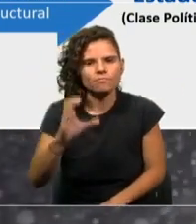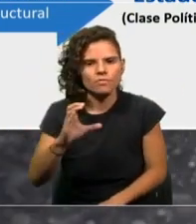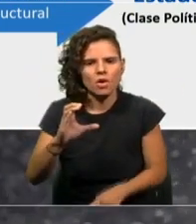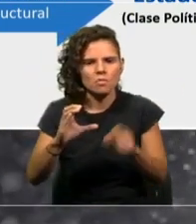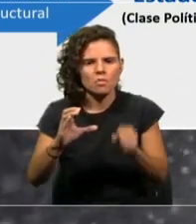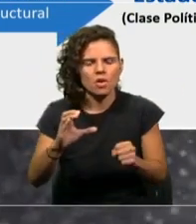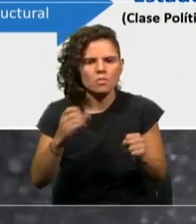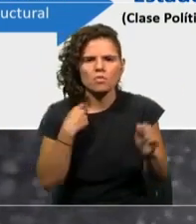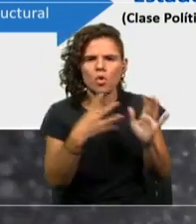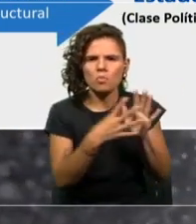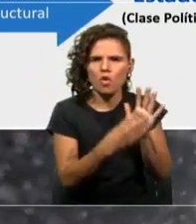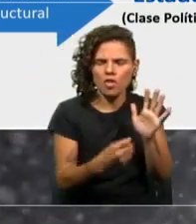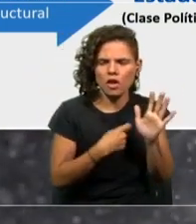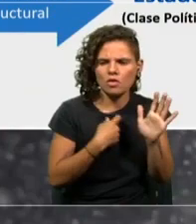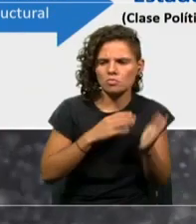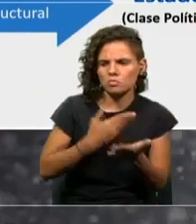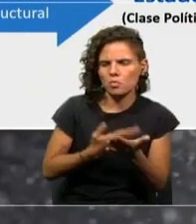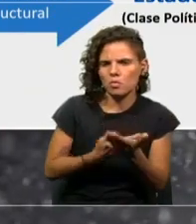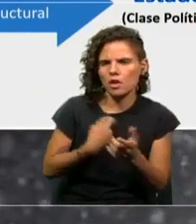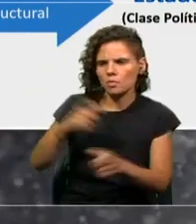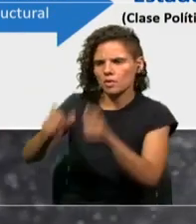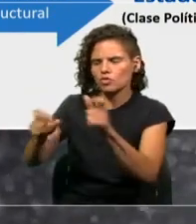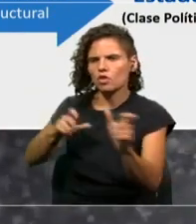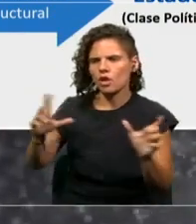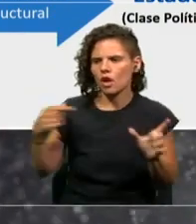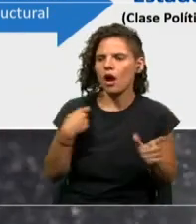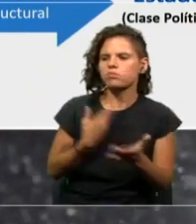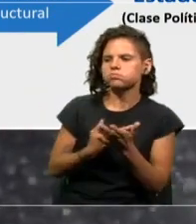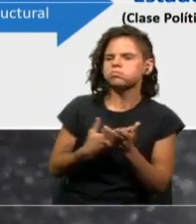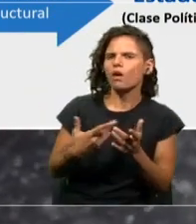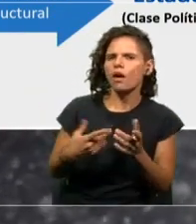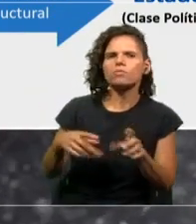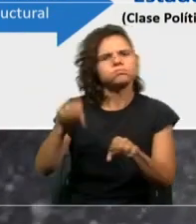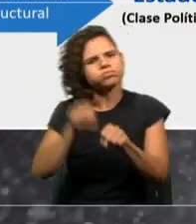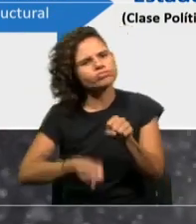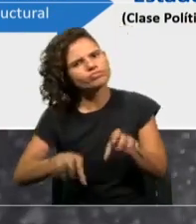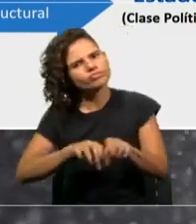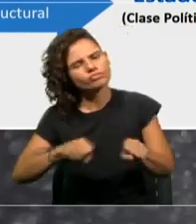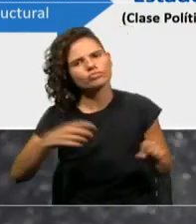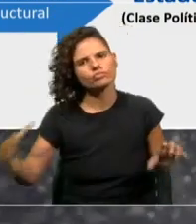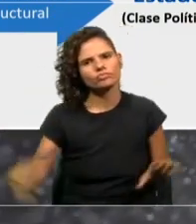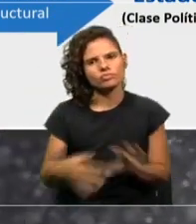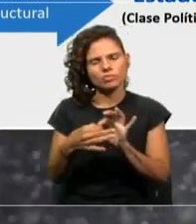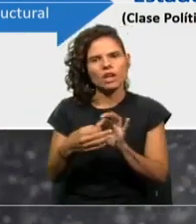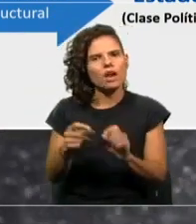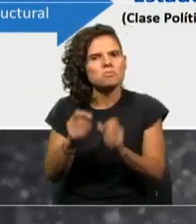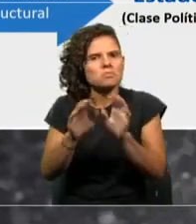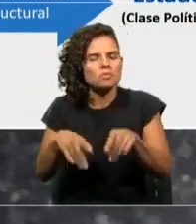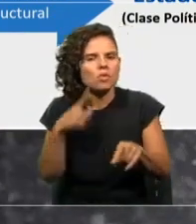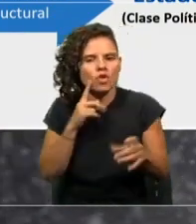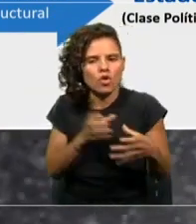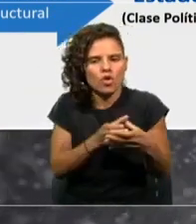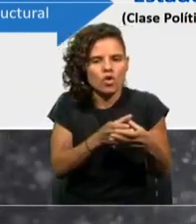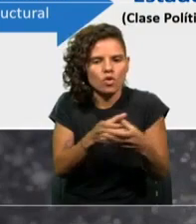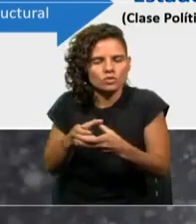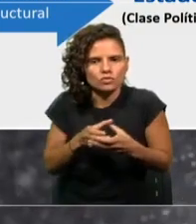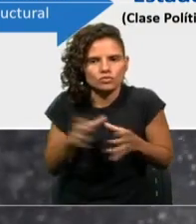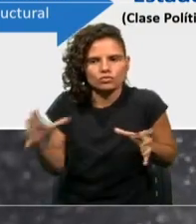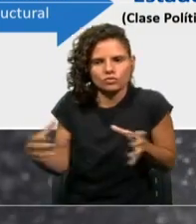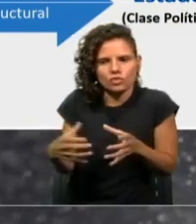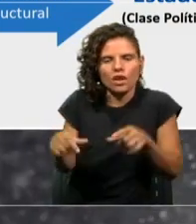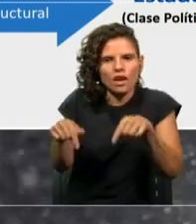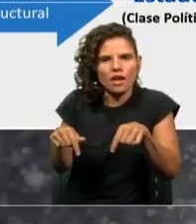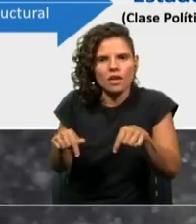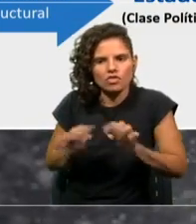popular, y además él propone que tienen que haber organizadores o divulgadores, que le llama intelectuales orgánicas, esa es la forma en que